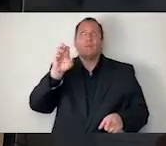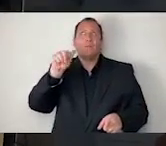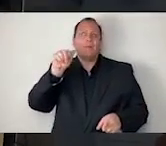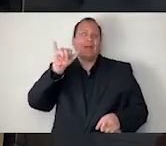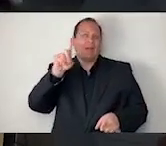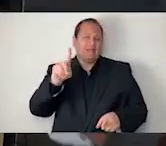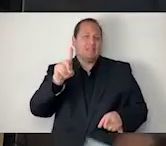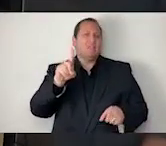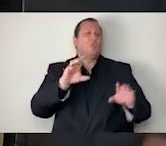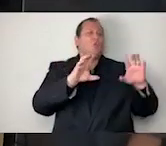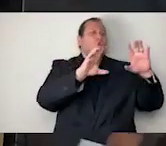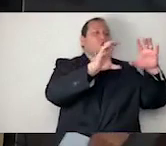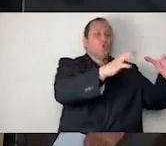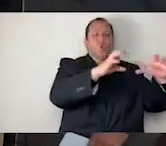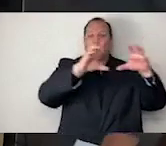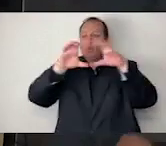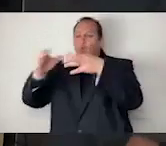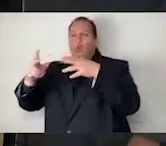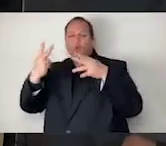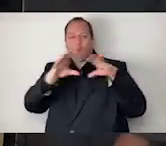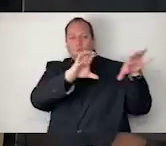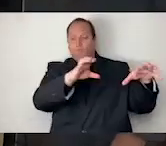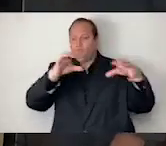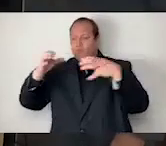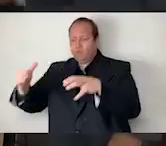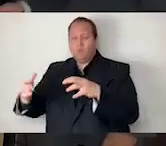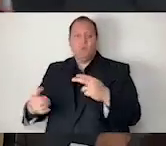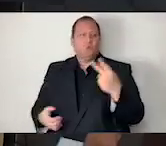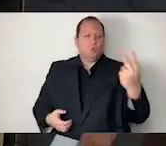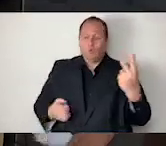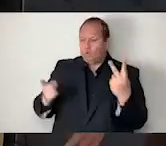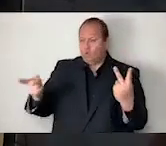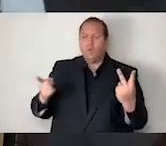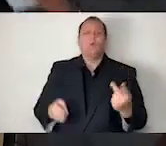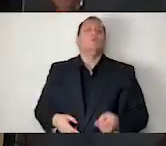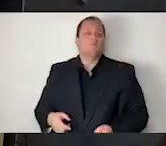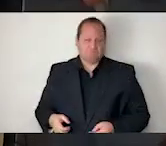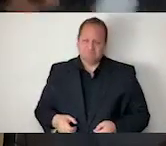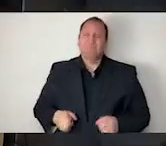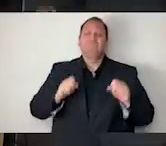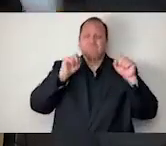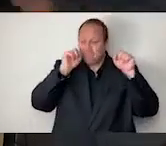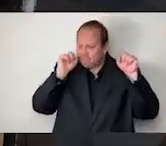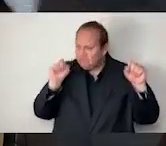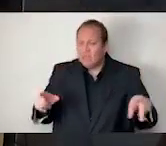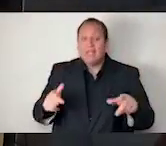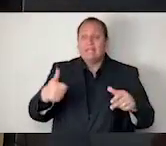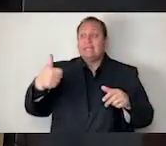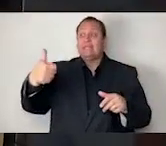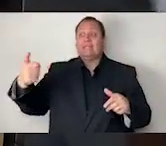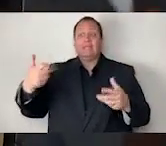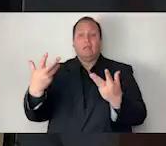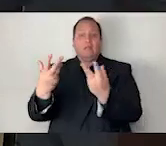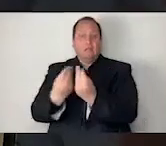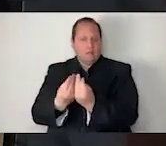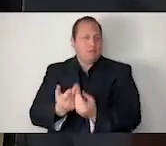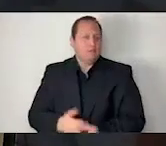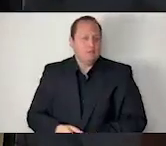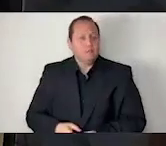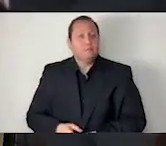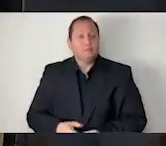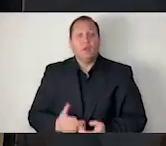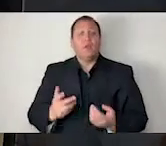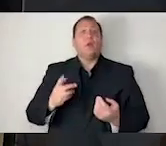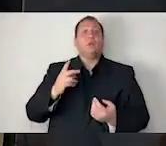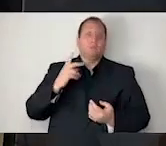diferentes manufacturas de plumas y marcadores también es decirse aquí son 600 empleados y entre los 2600 pues es un gran universo